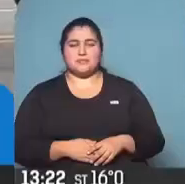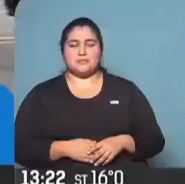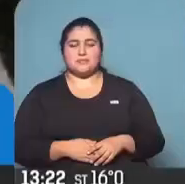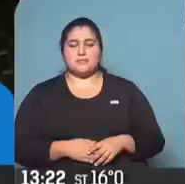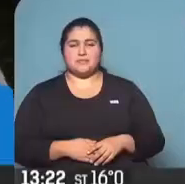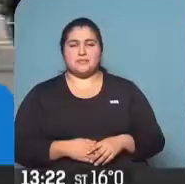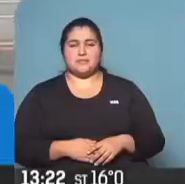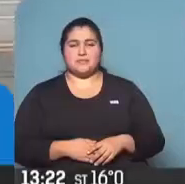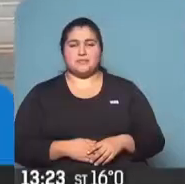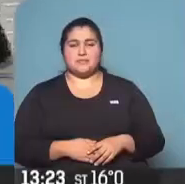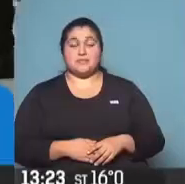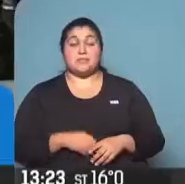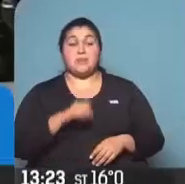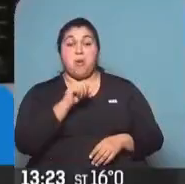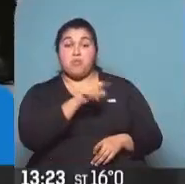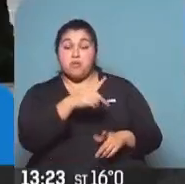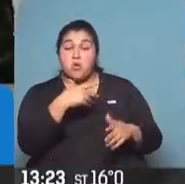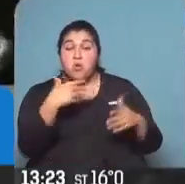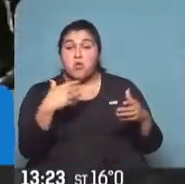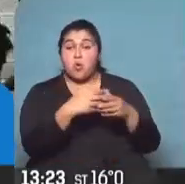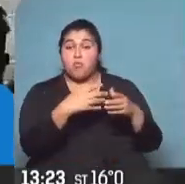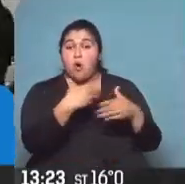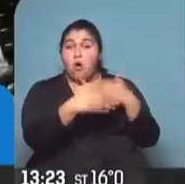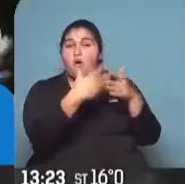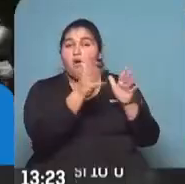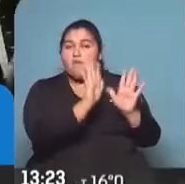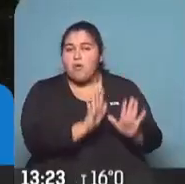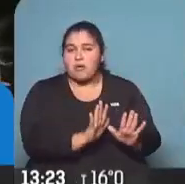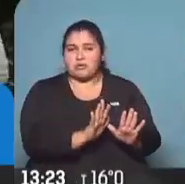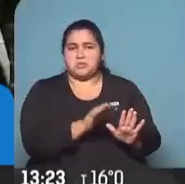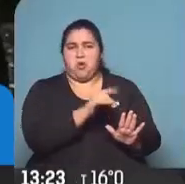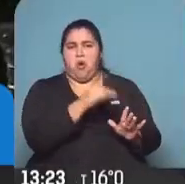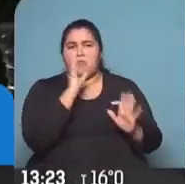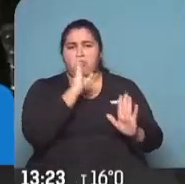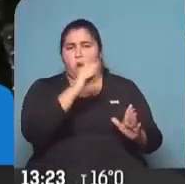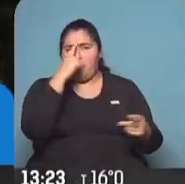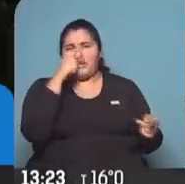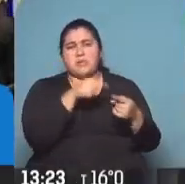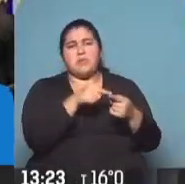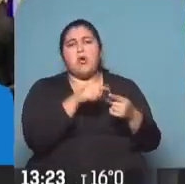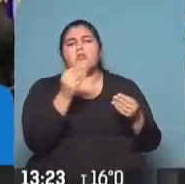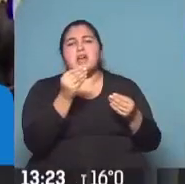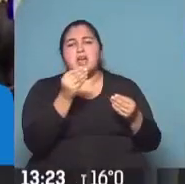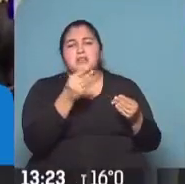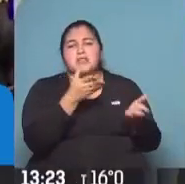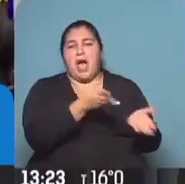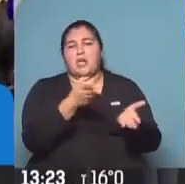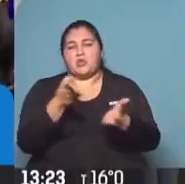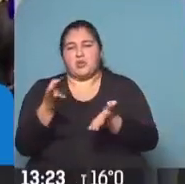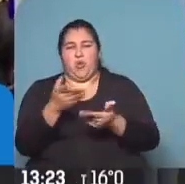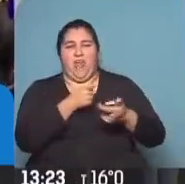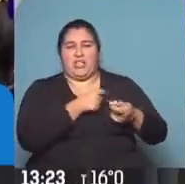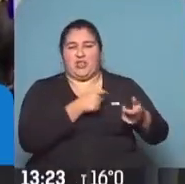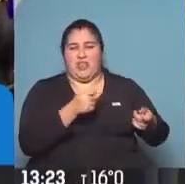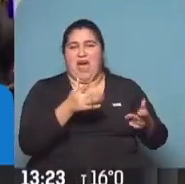toda esta formación en misiones de paz en el exterior sobre la base de normas educativas